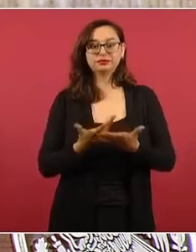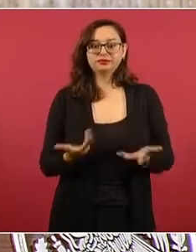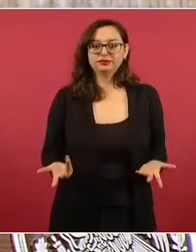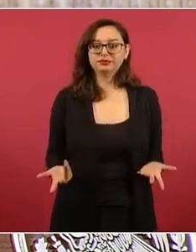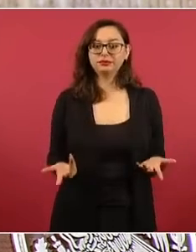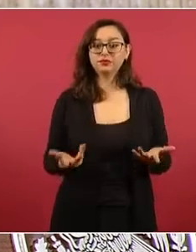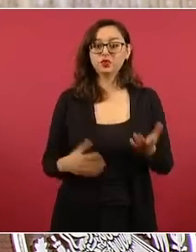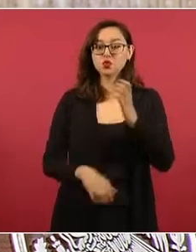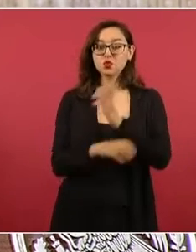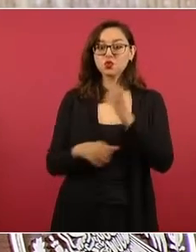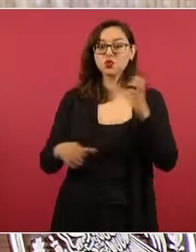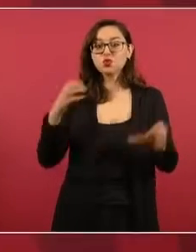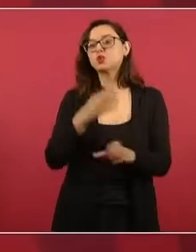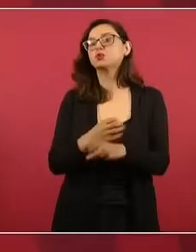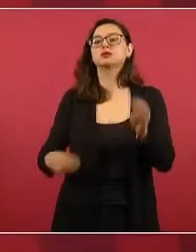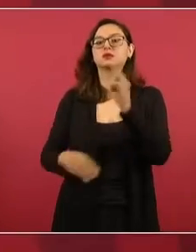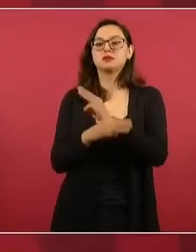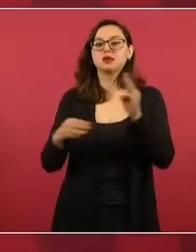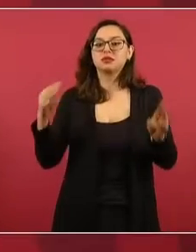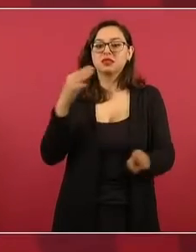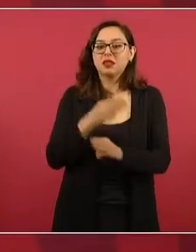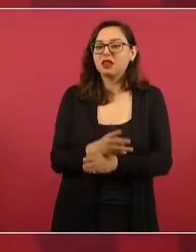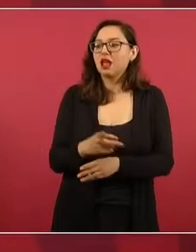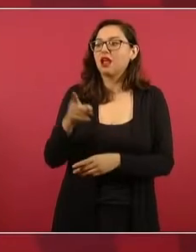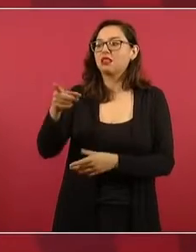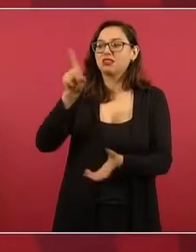echándose a perder los productos.